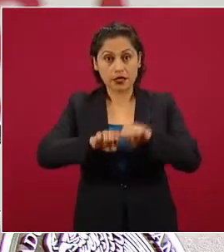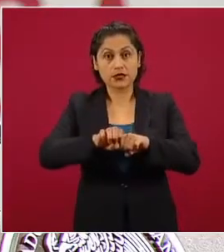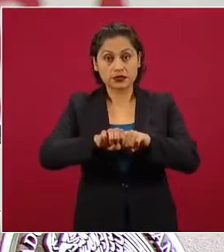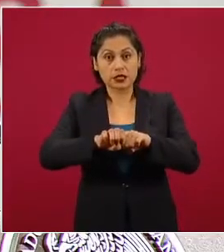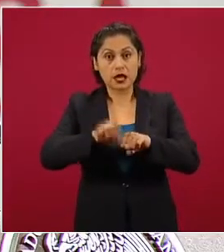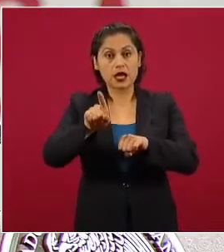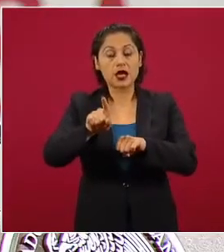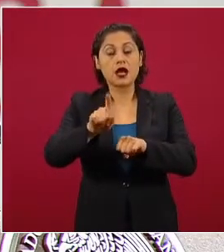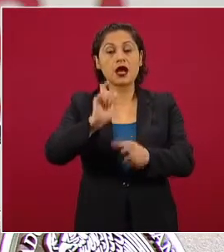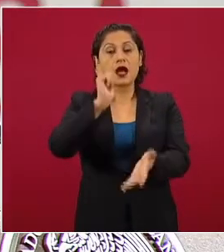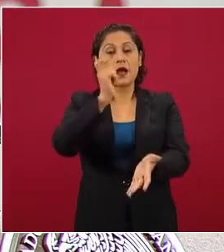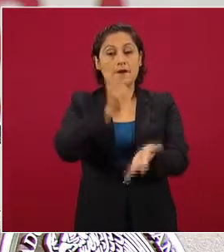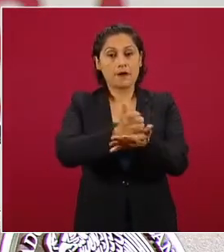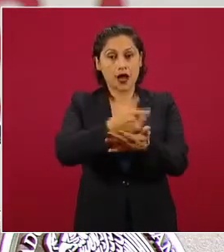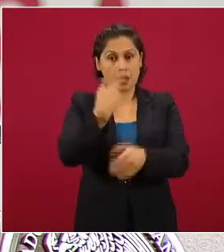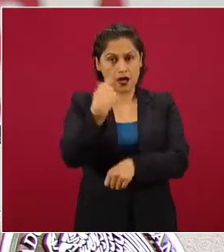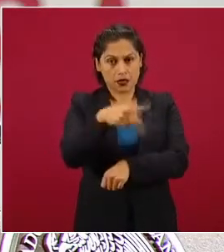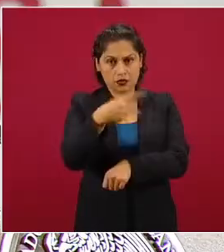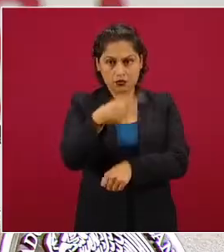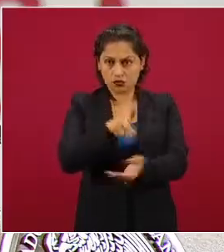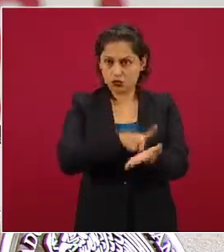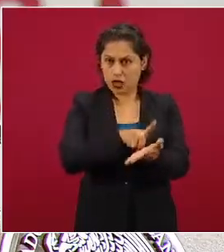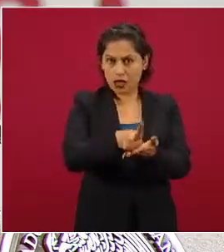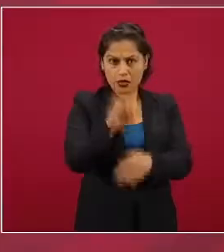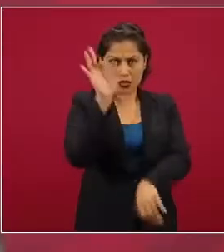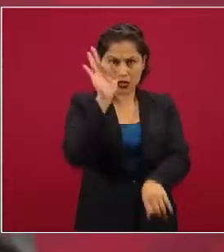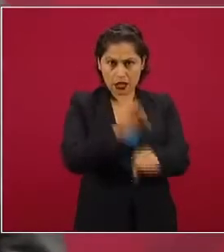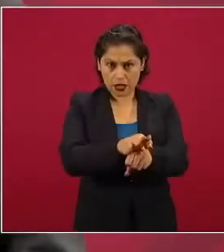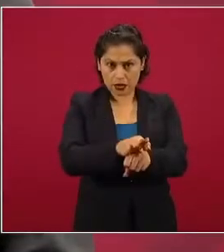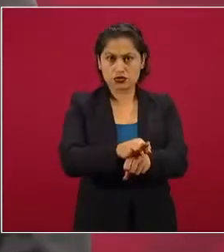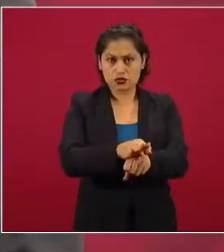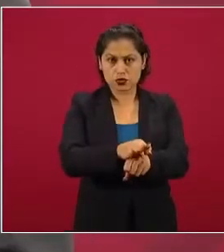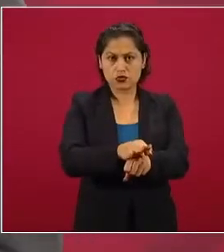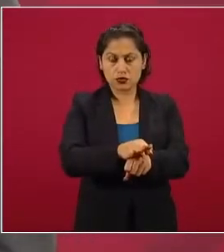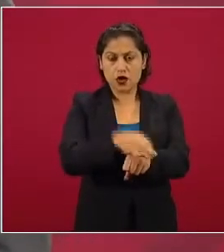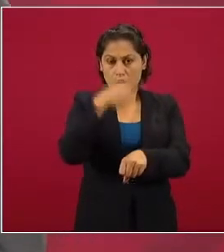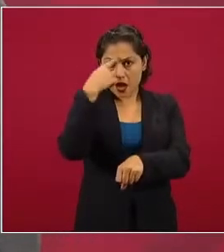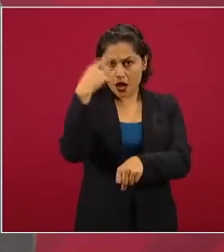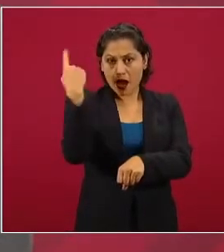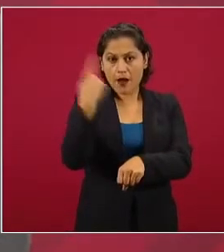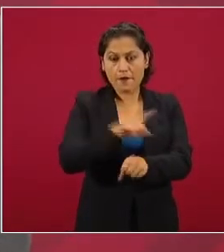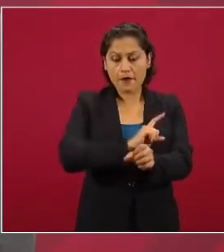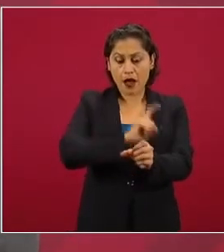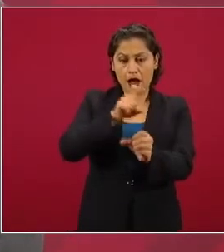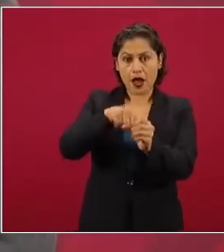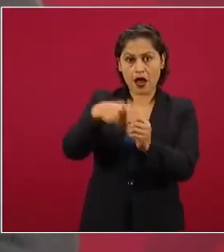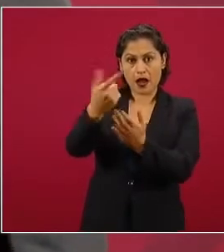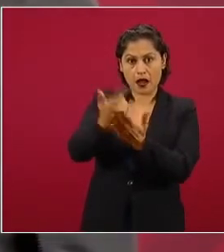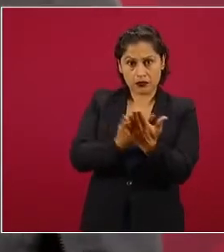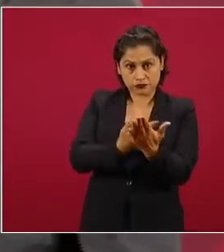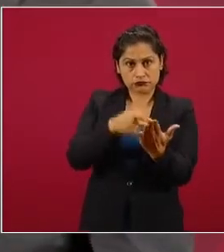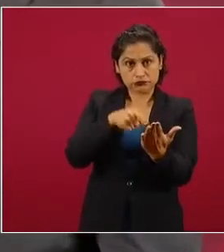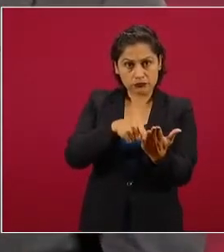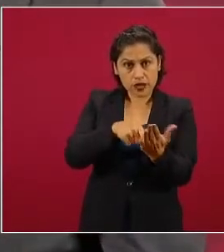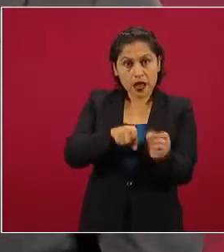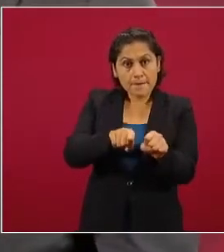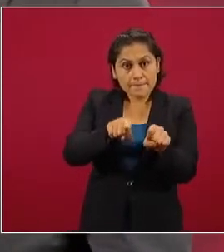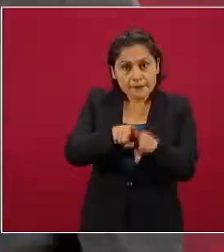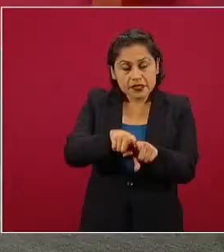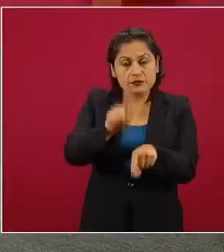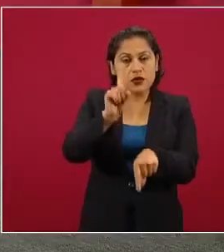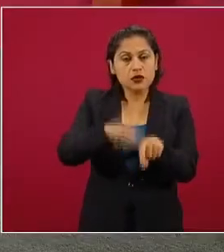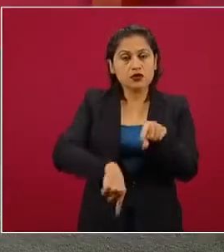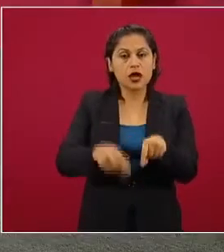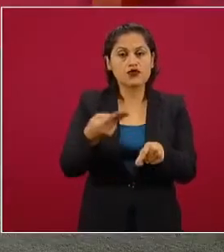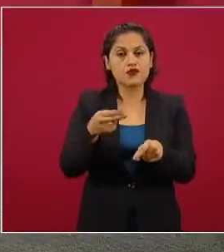sus prestaciones, para quitarlos de la nómina en noviembre, diciembre y no darles